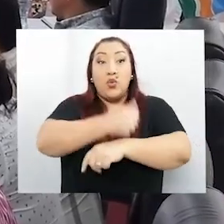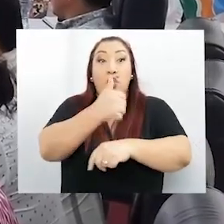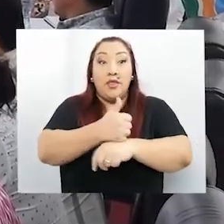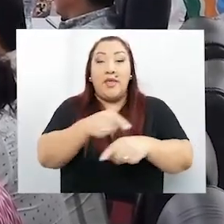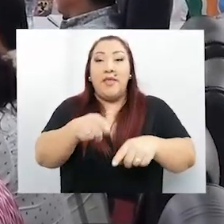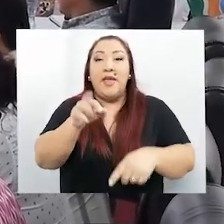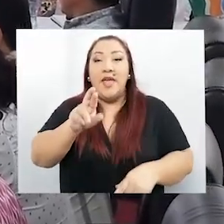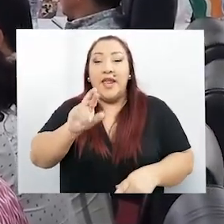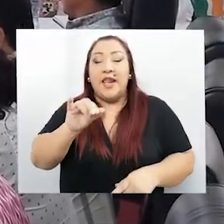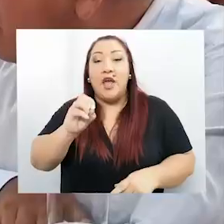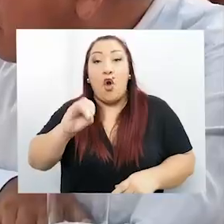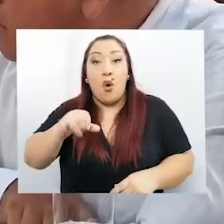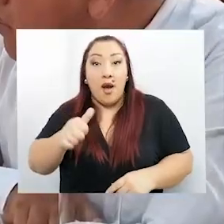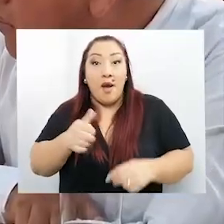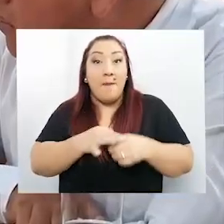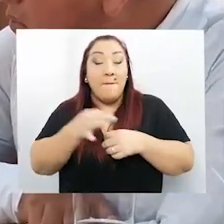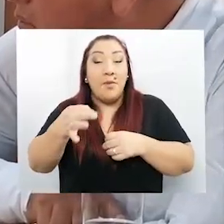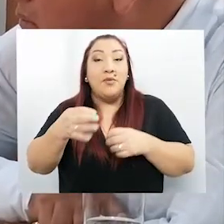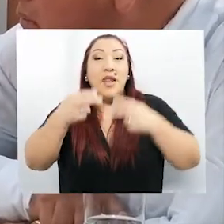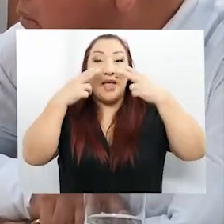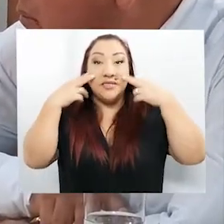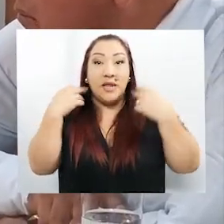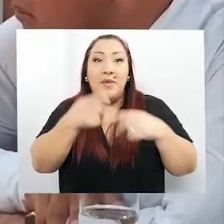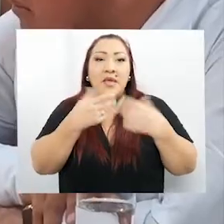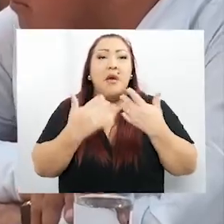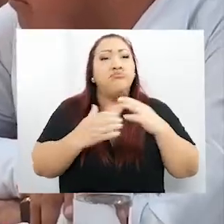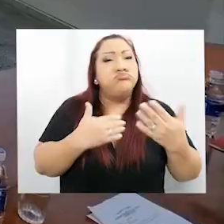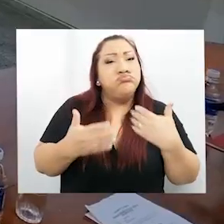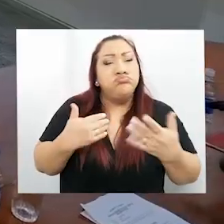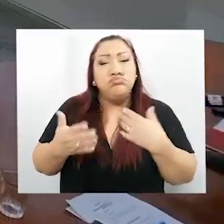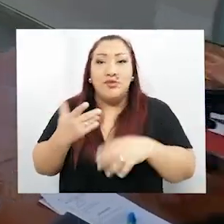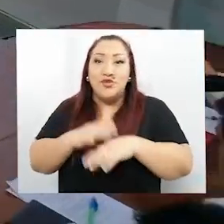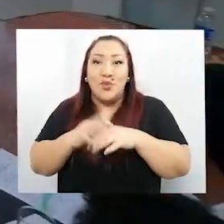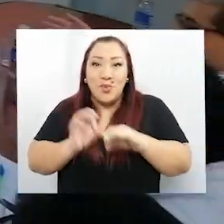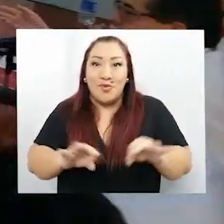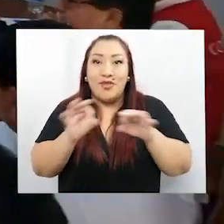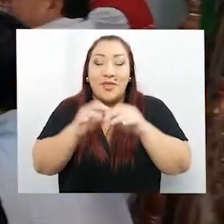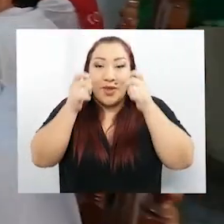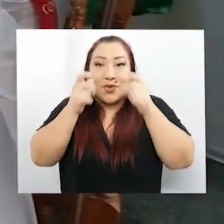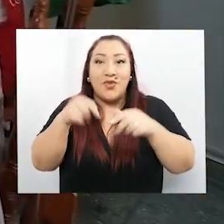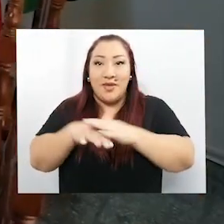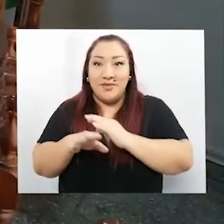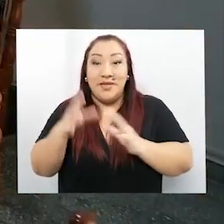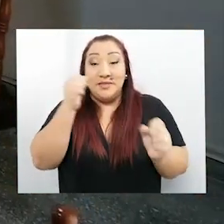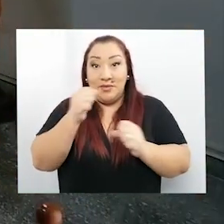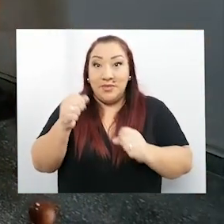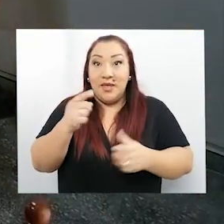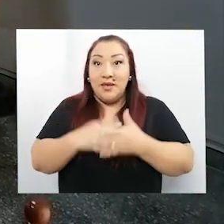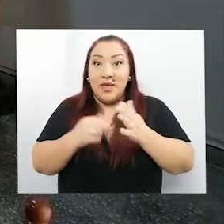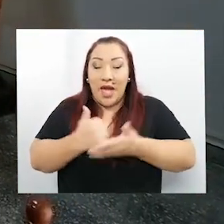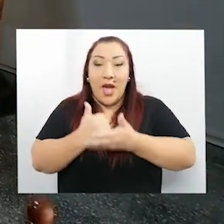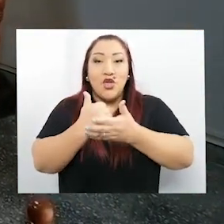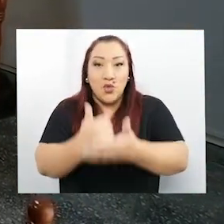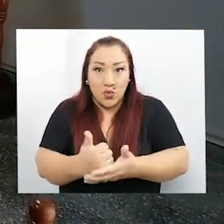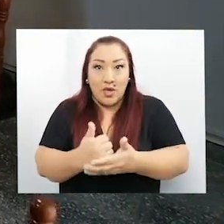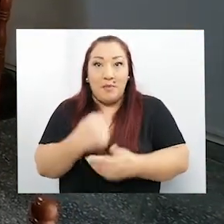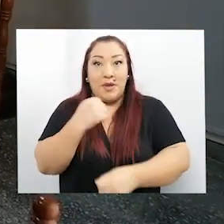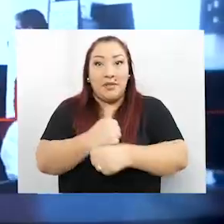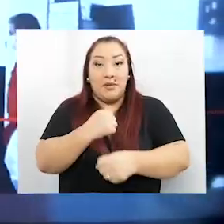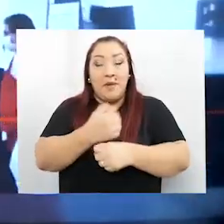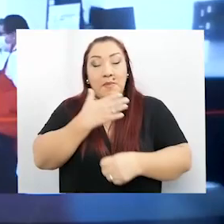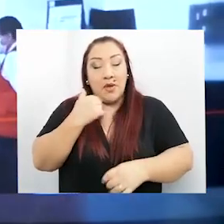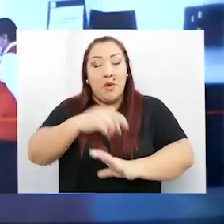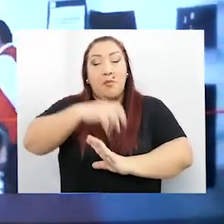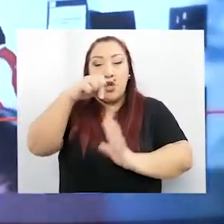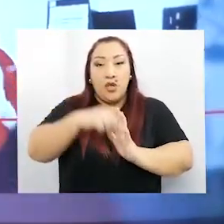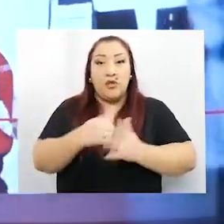autoridades locales de Rioja y El Dorado, con quienes trató temas relacionados al control gubernamental en San Martín, que contribuyan a